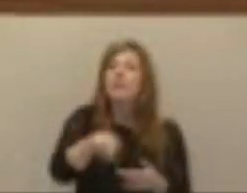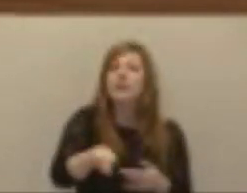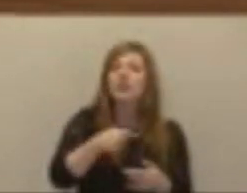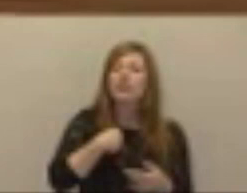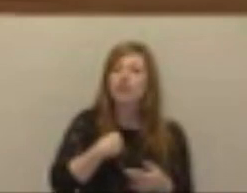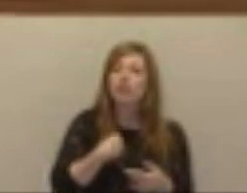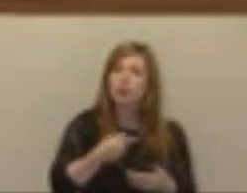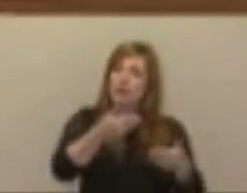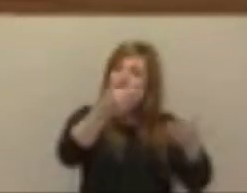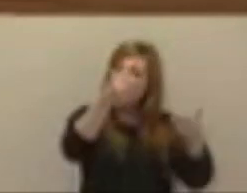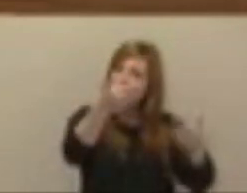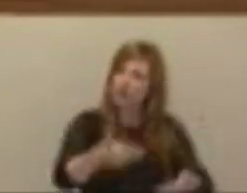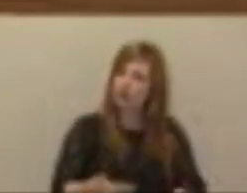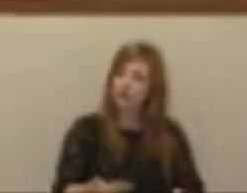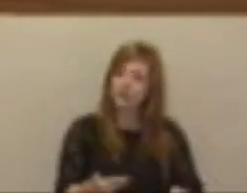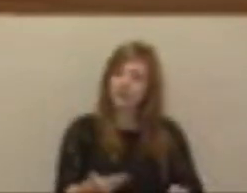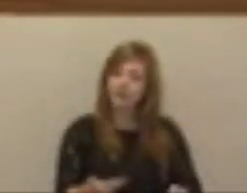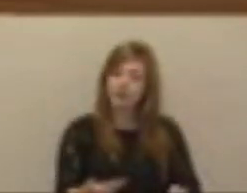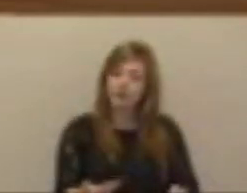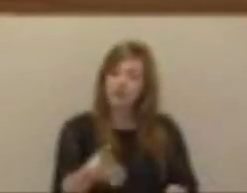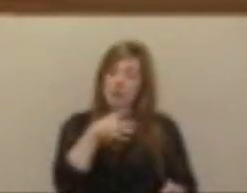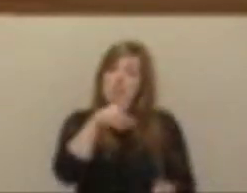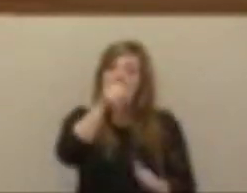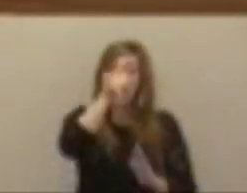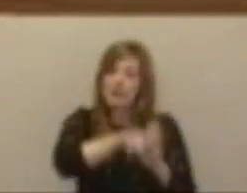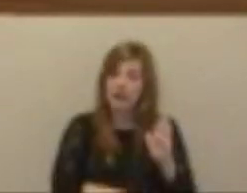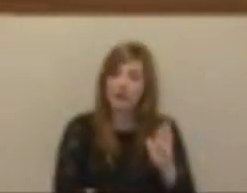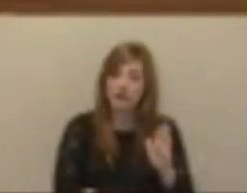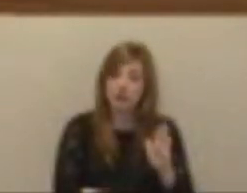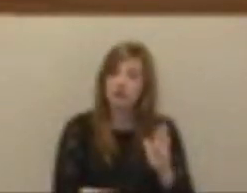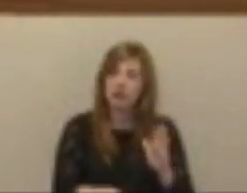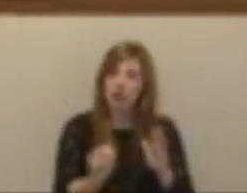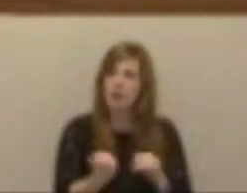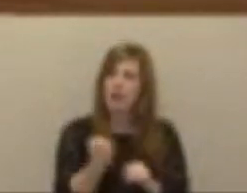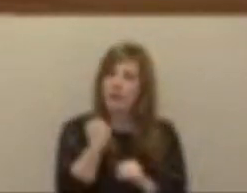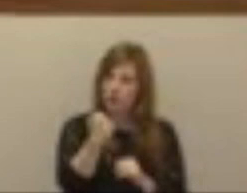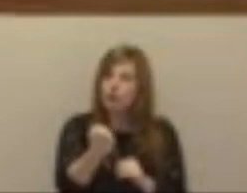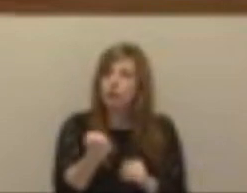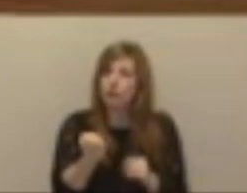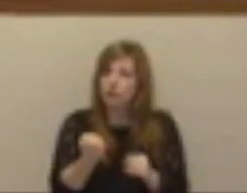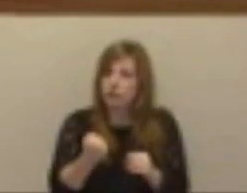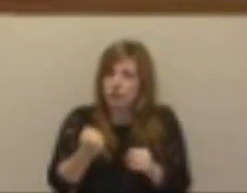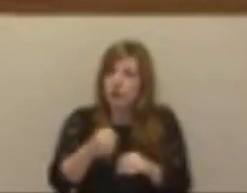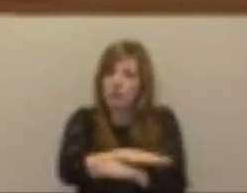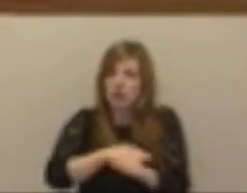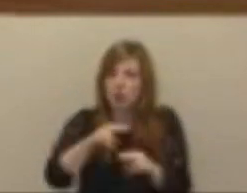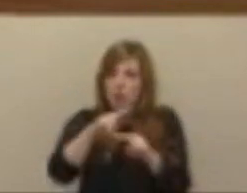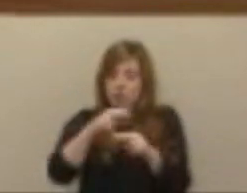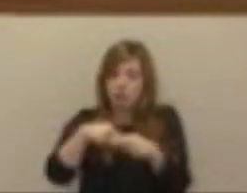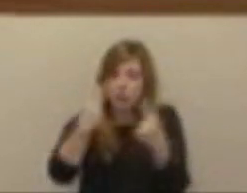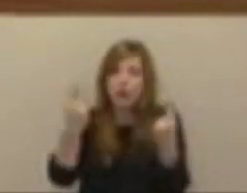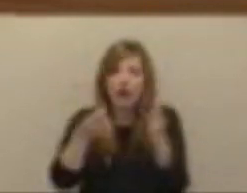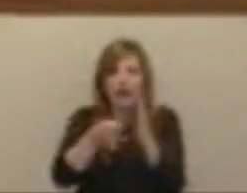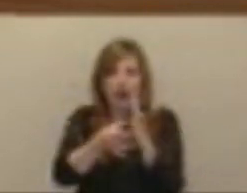la invitación para tomar medidas que fortalezcan el servicio público, que hagan de la Administración asturiana una Administración de